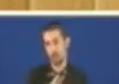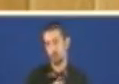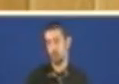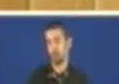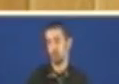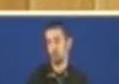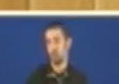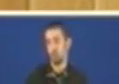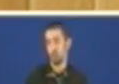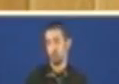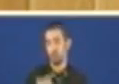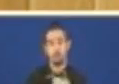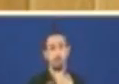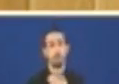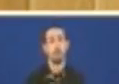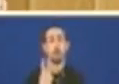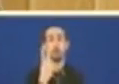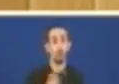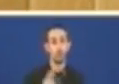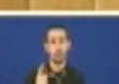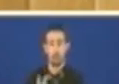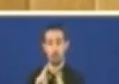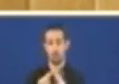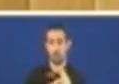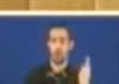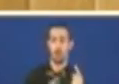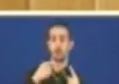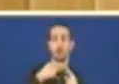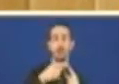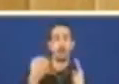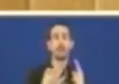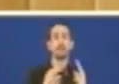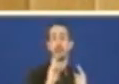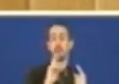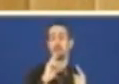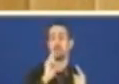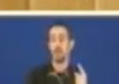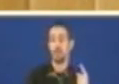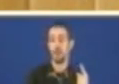establece basicamente dúas obrigas. Unha primeira, o chamado